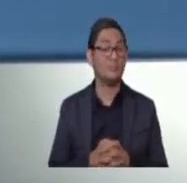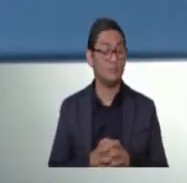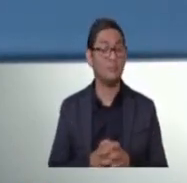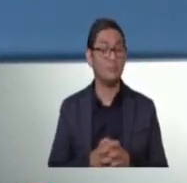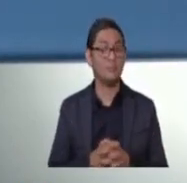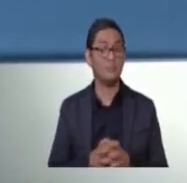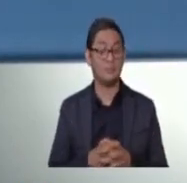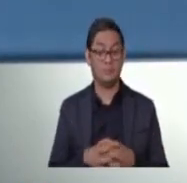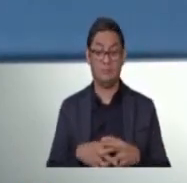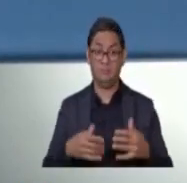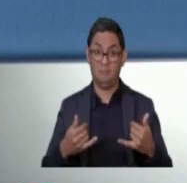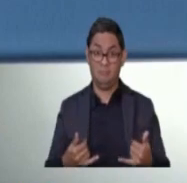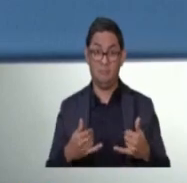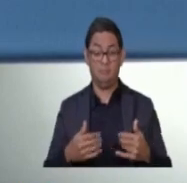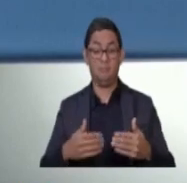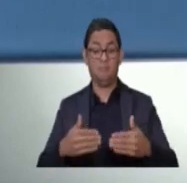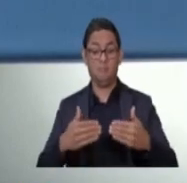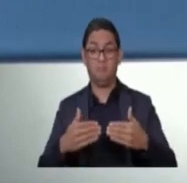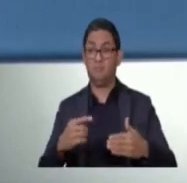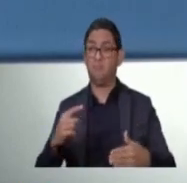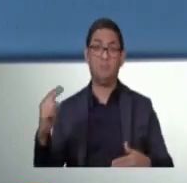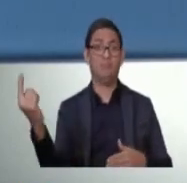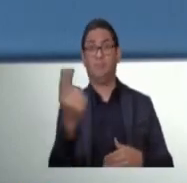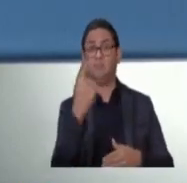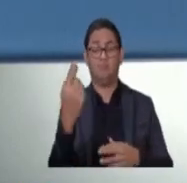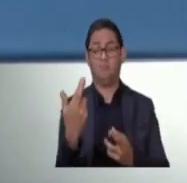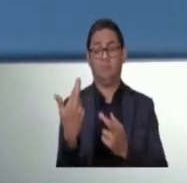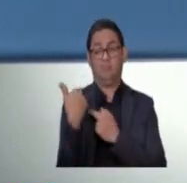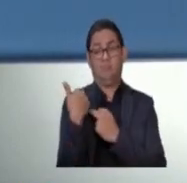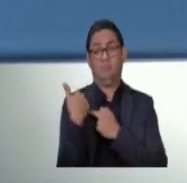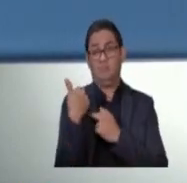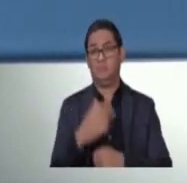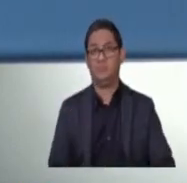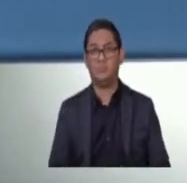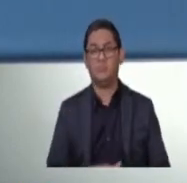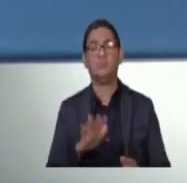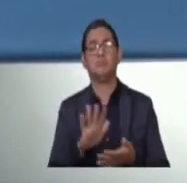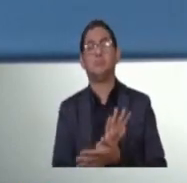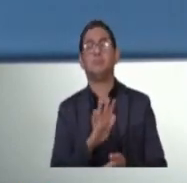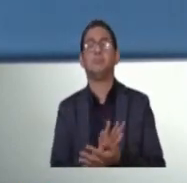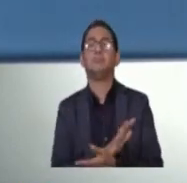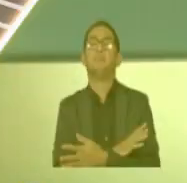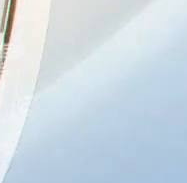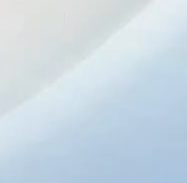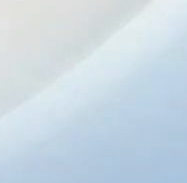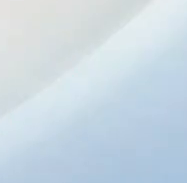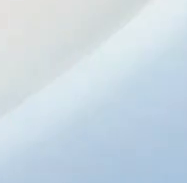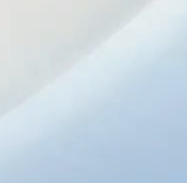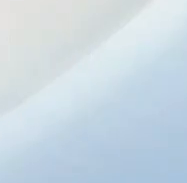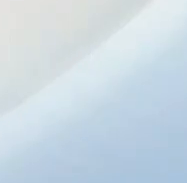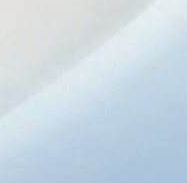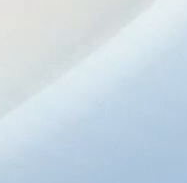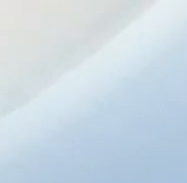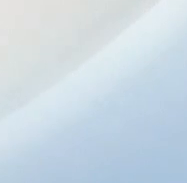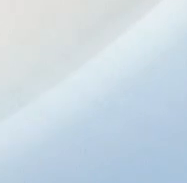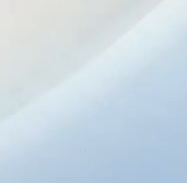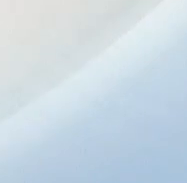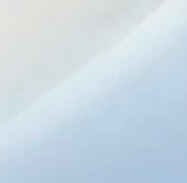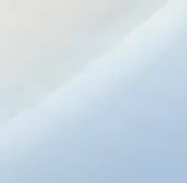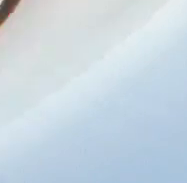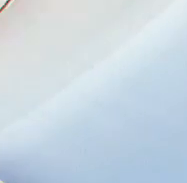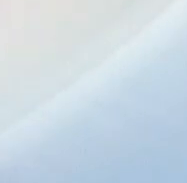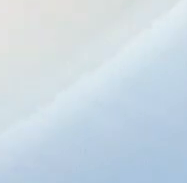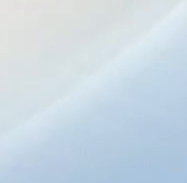esta lucha es de todos no bajemos la guardia muchas gracias a todos